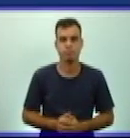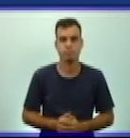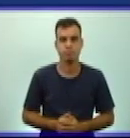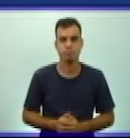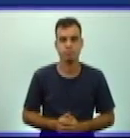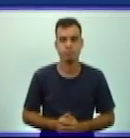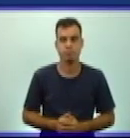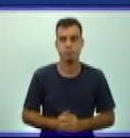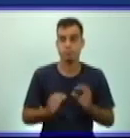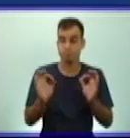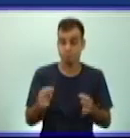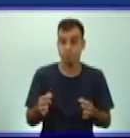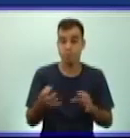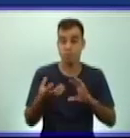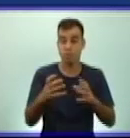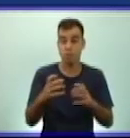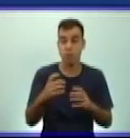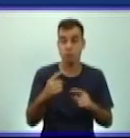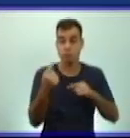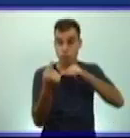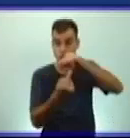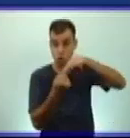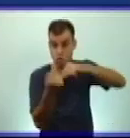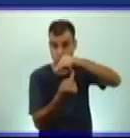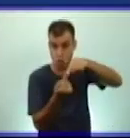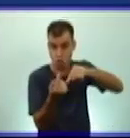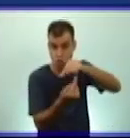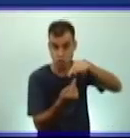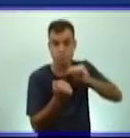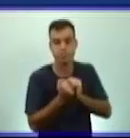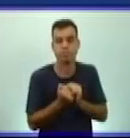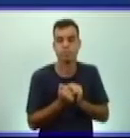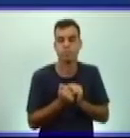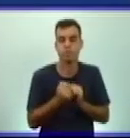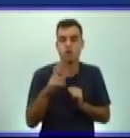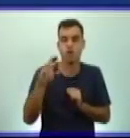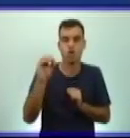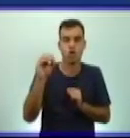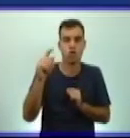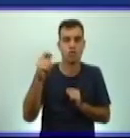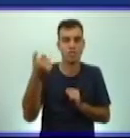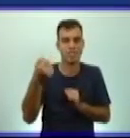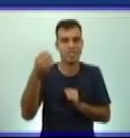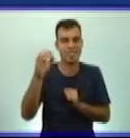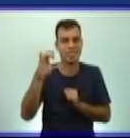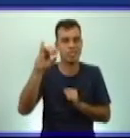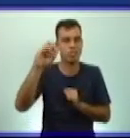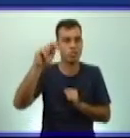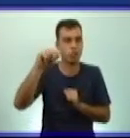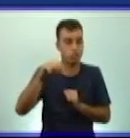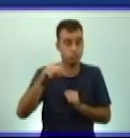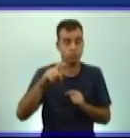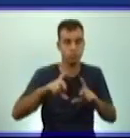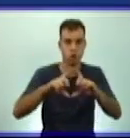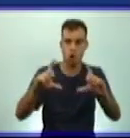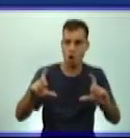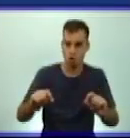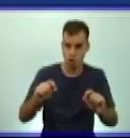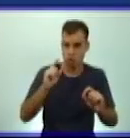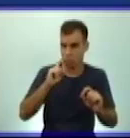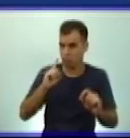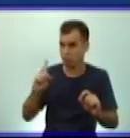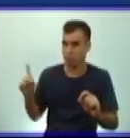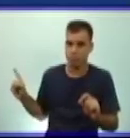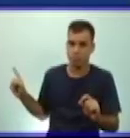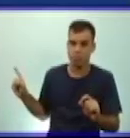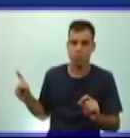misma forma que el concepto de sólido rígido, decíamos, vamos a incorporar por supuesto el concepto de rotación, que es